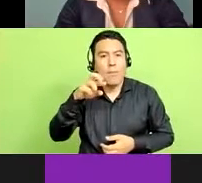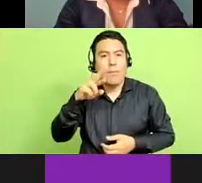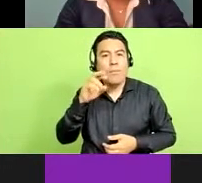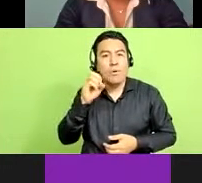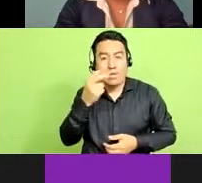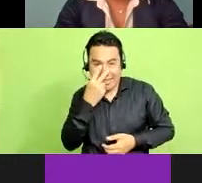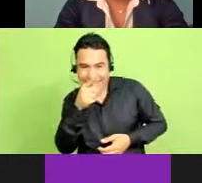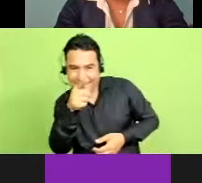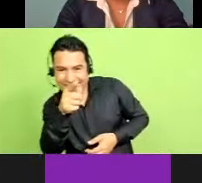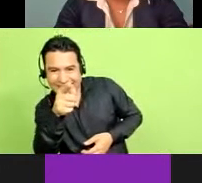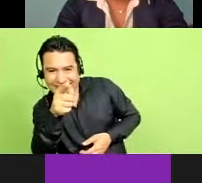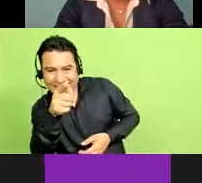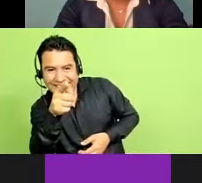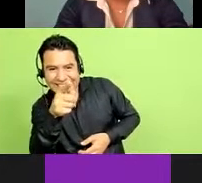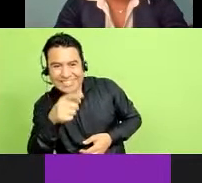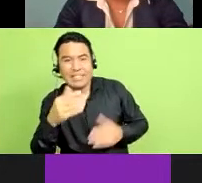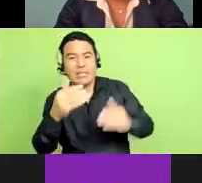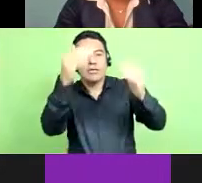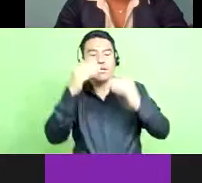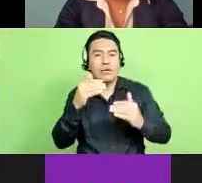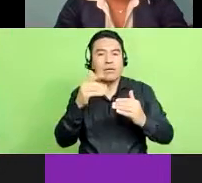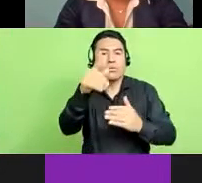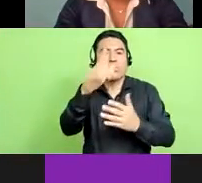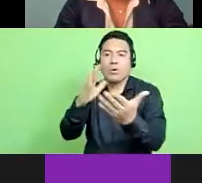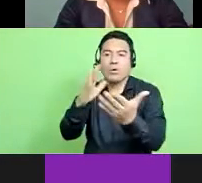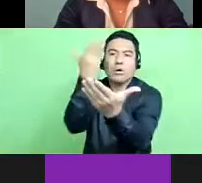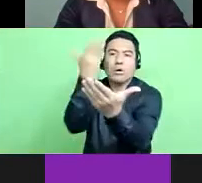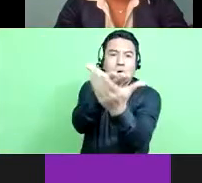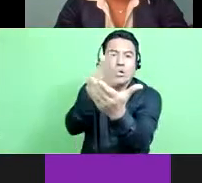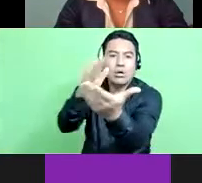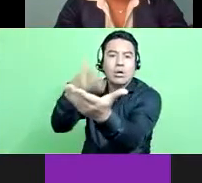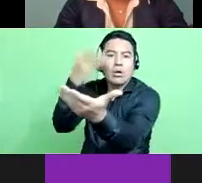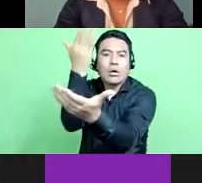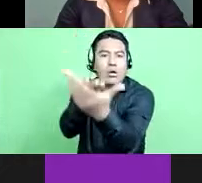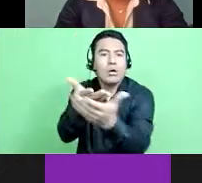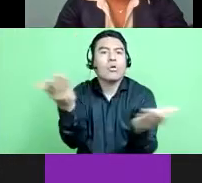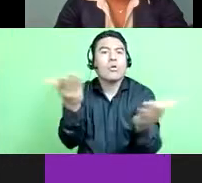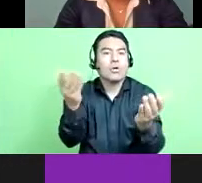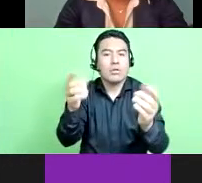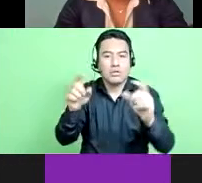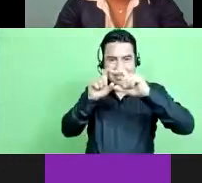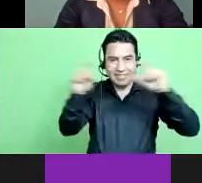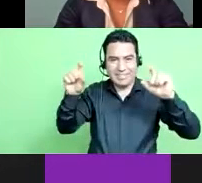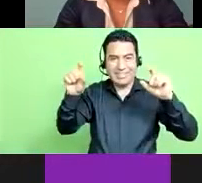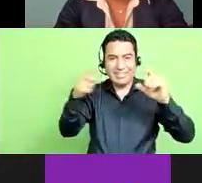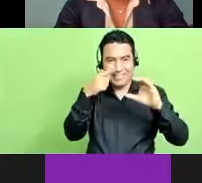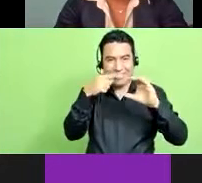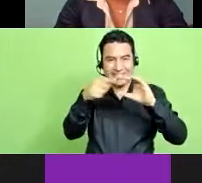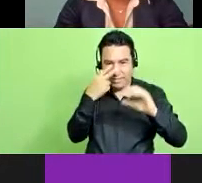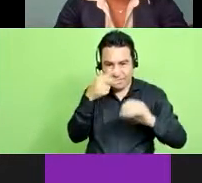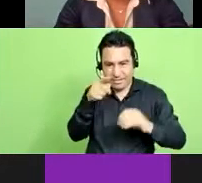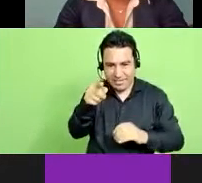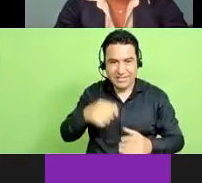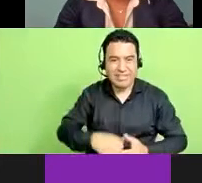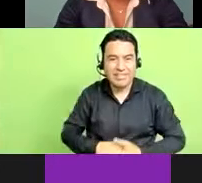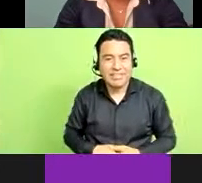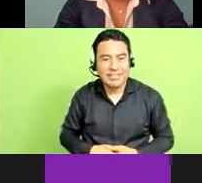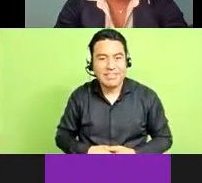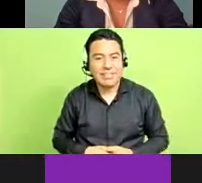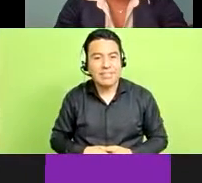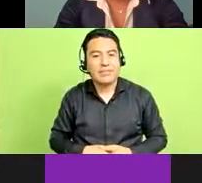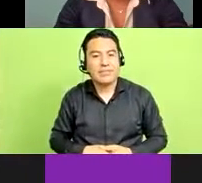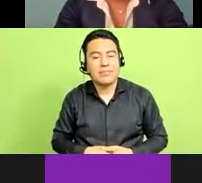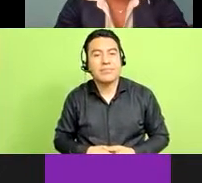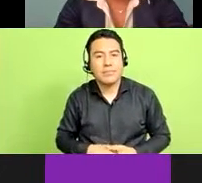p mesa de partes mesa de partes punto vivienda punto y punto p y durante